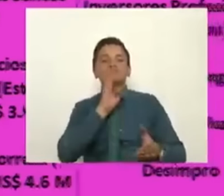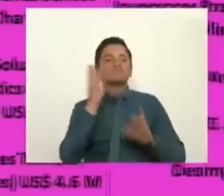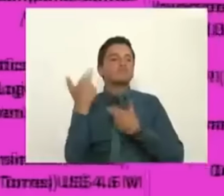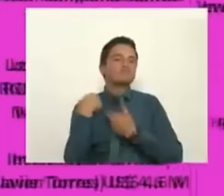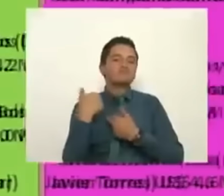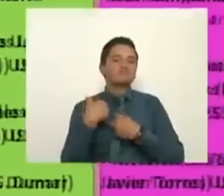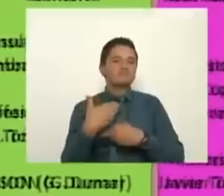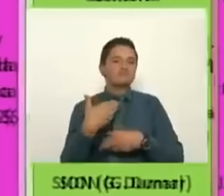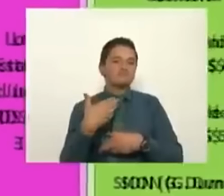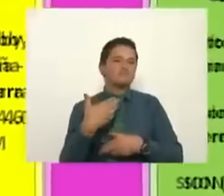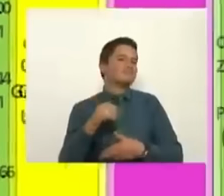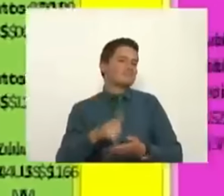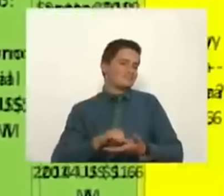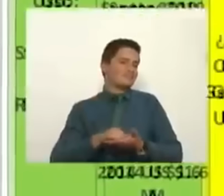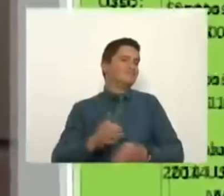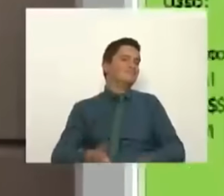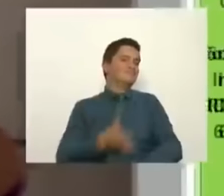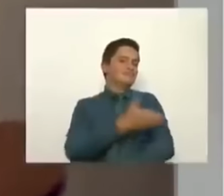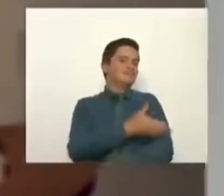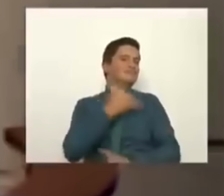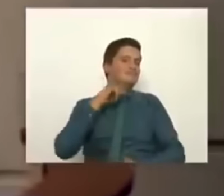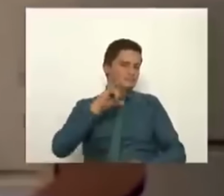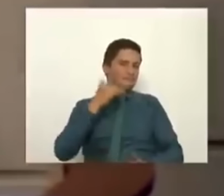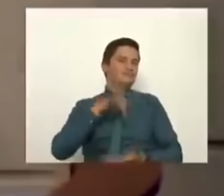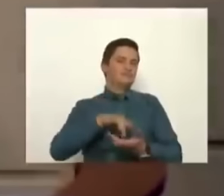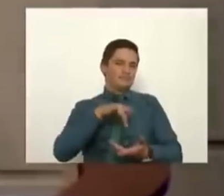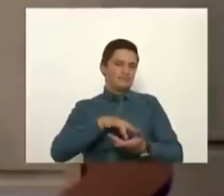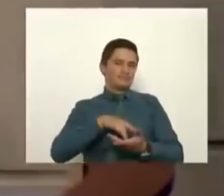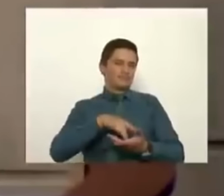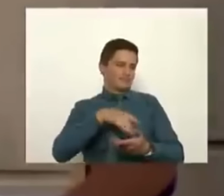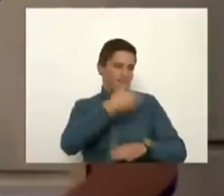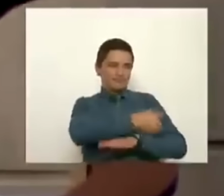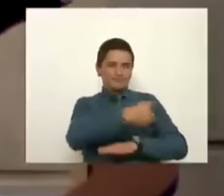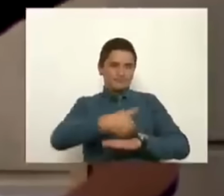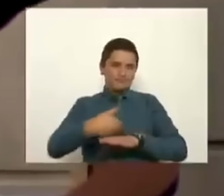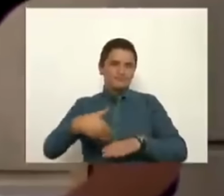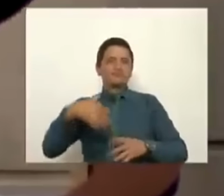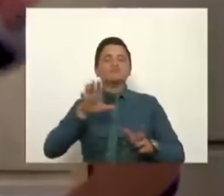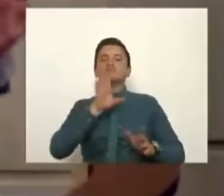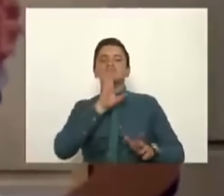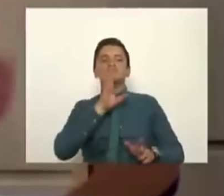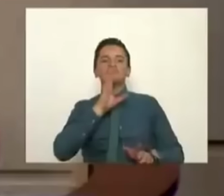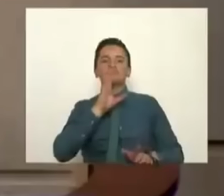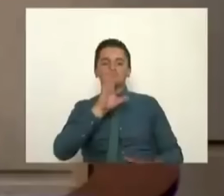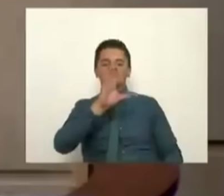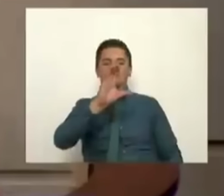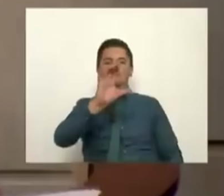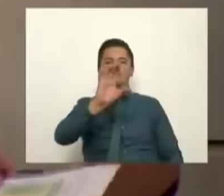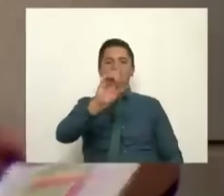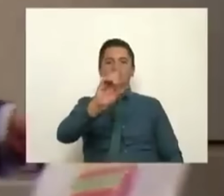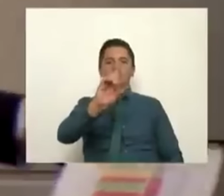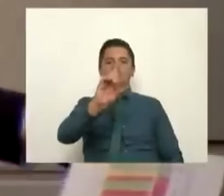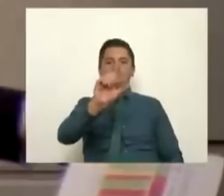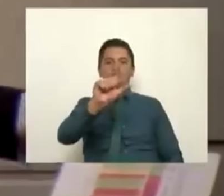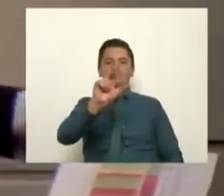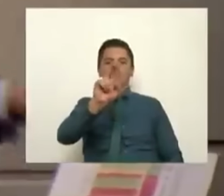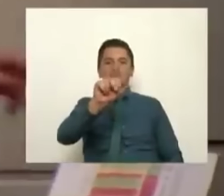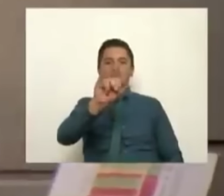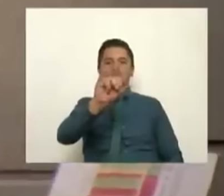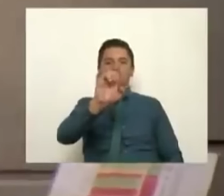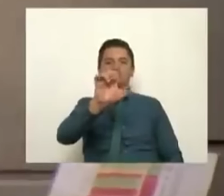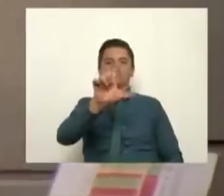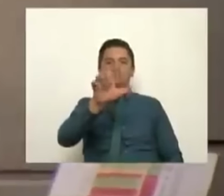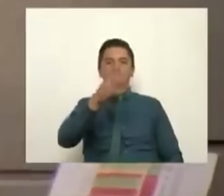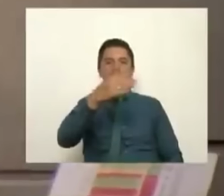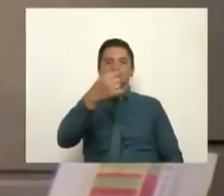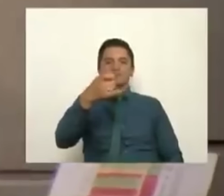había participado en el tema de la adjudicación, el señor Daniel García